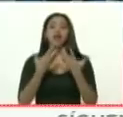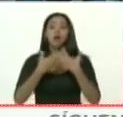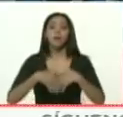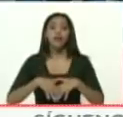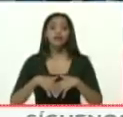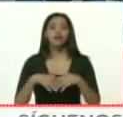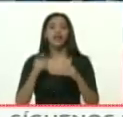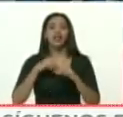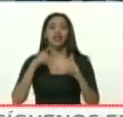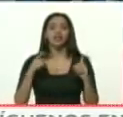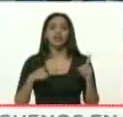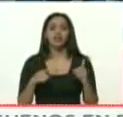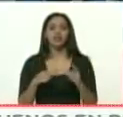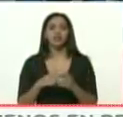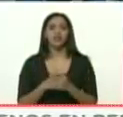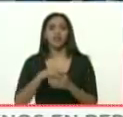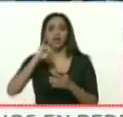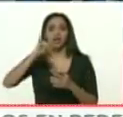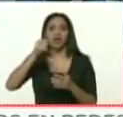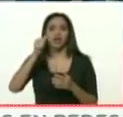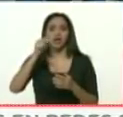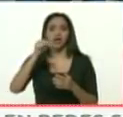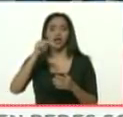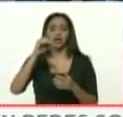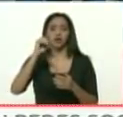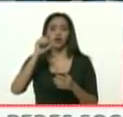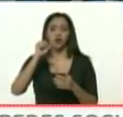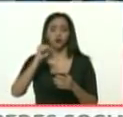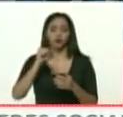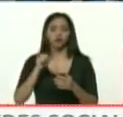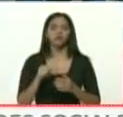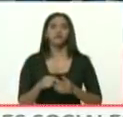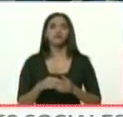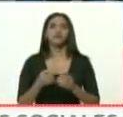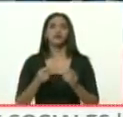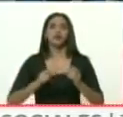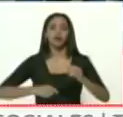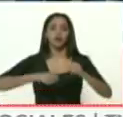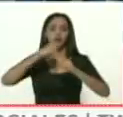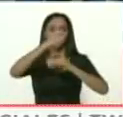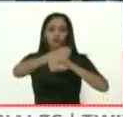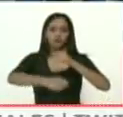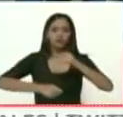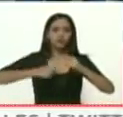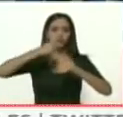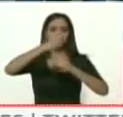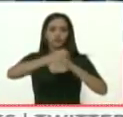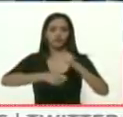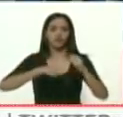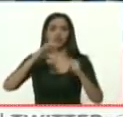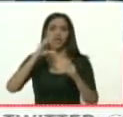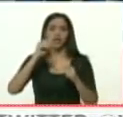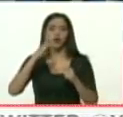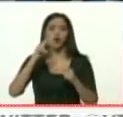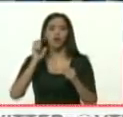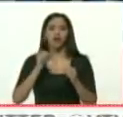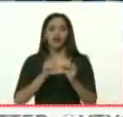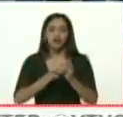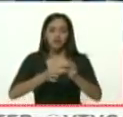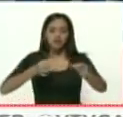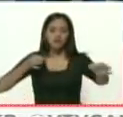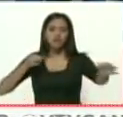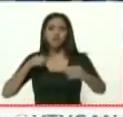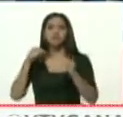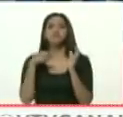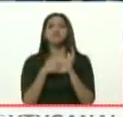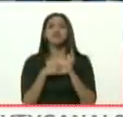Instalaciones Eléctricas Jairo Chirinos, un carrete de cable lineal de cobre de 1000 metros con un